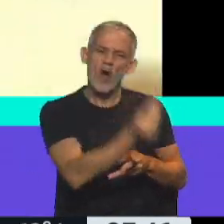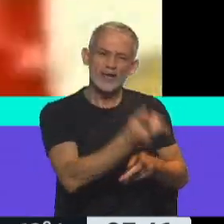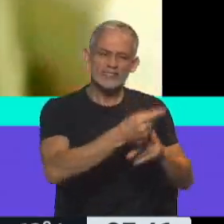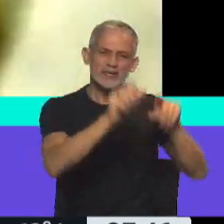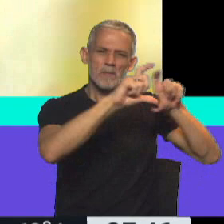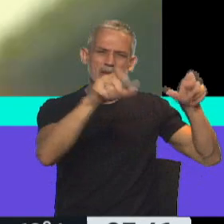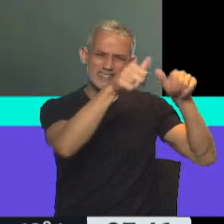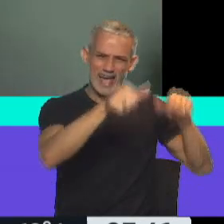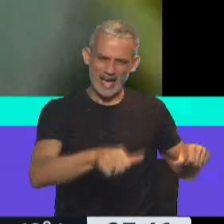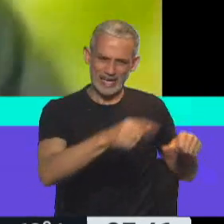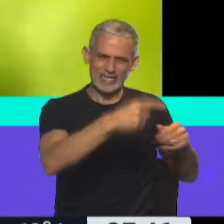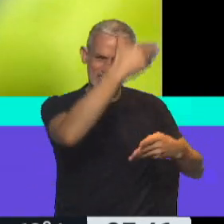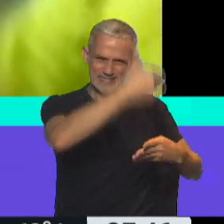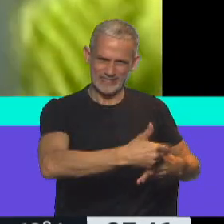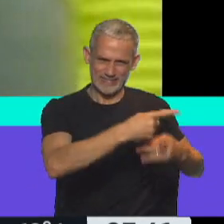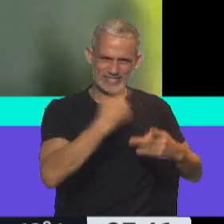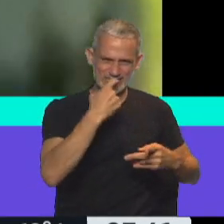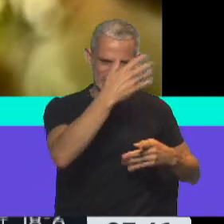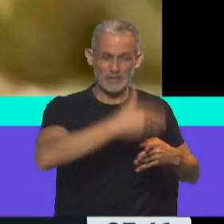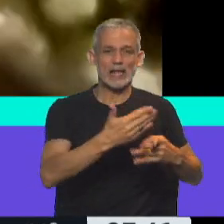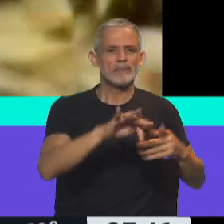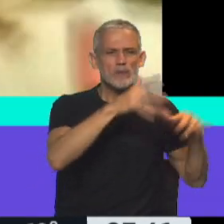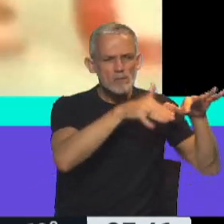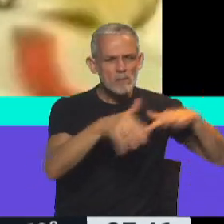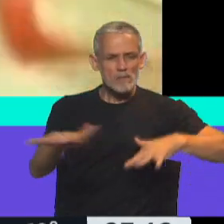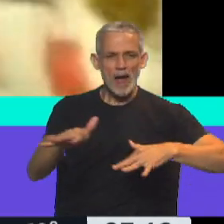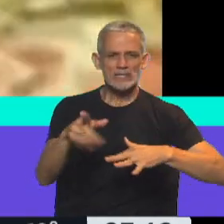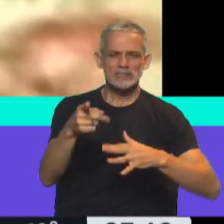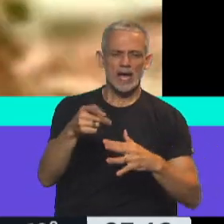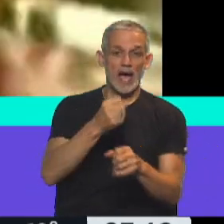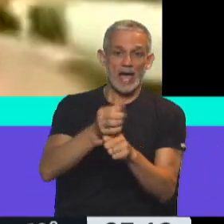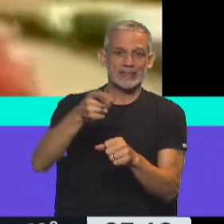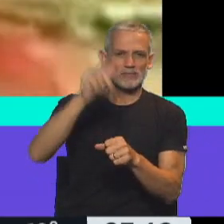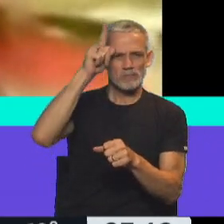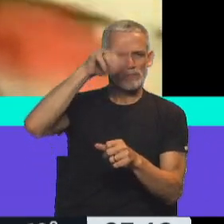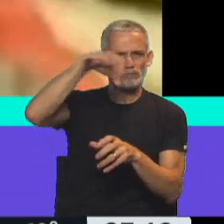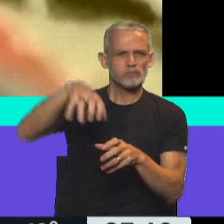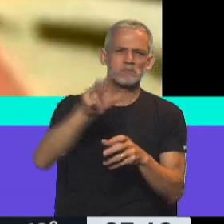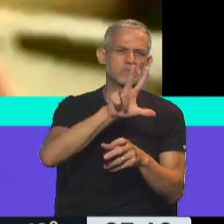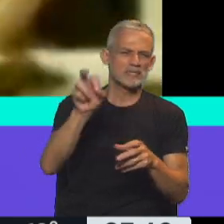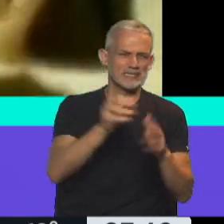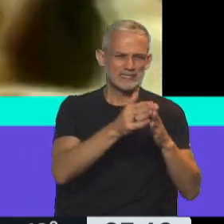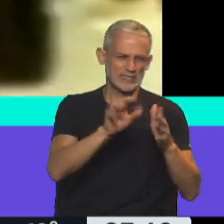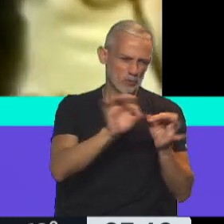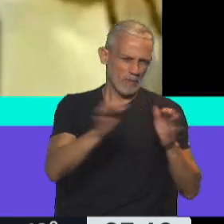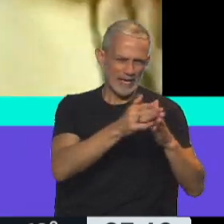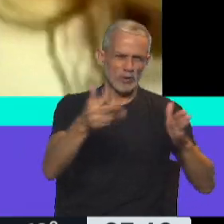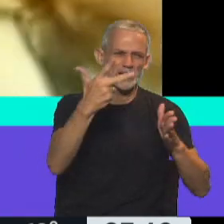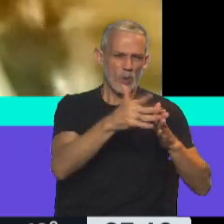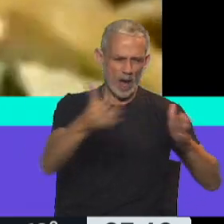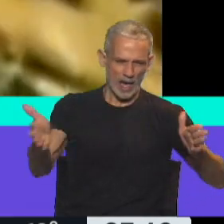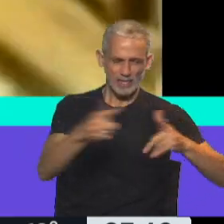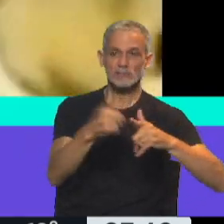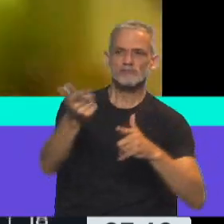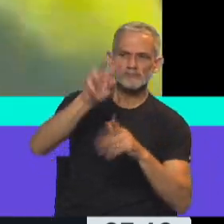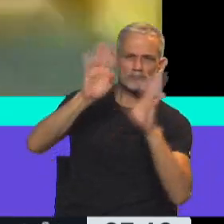con mensajes. La marcha se trasladó luego hasta la seccional de Ramos Mejía, ubicada a unos 300 metros de la escena del crimen,